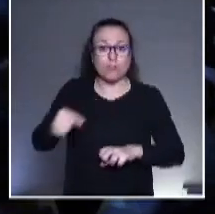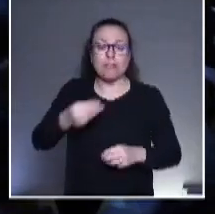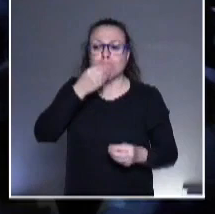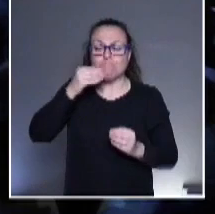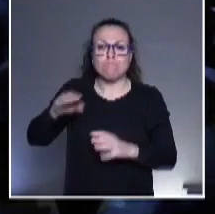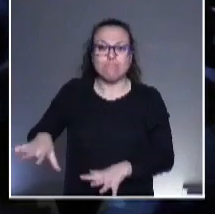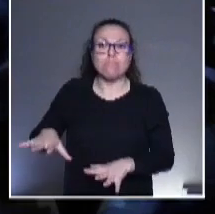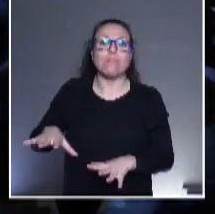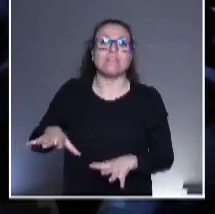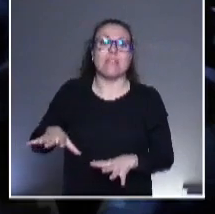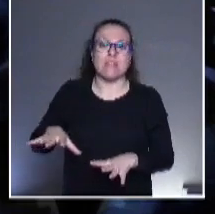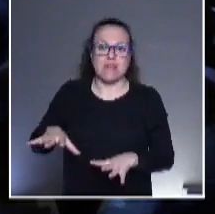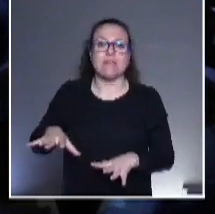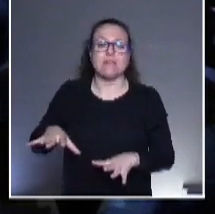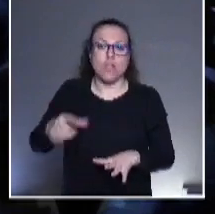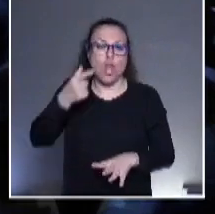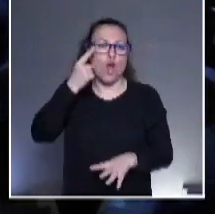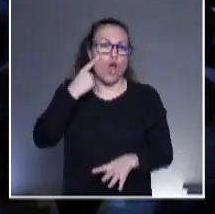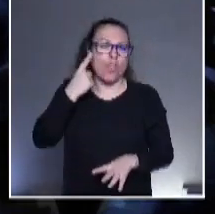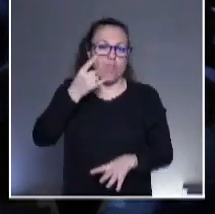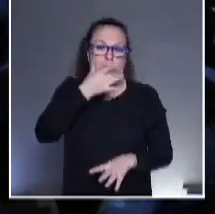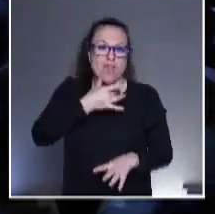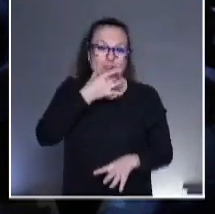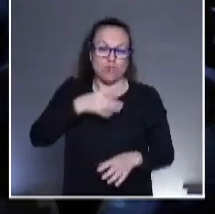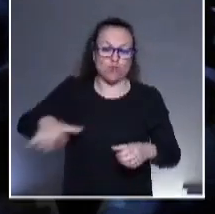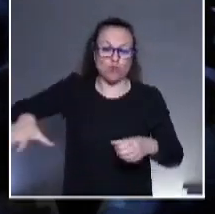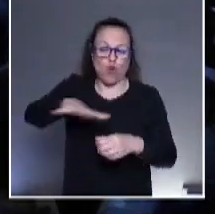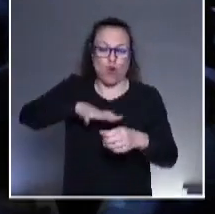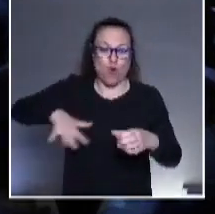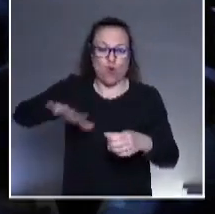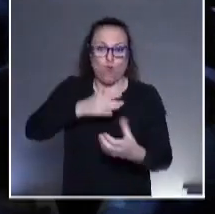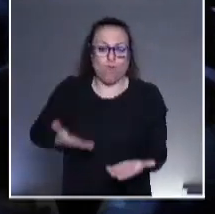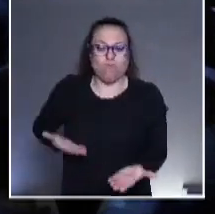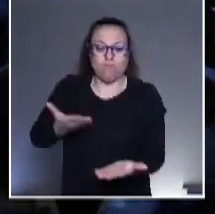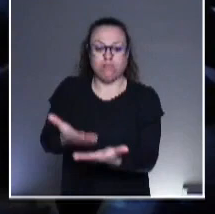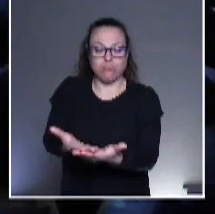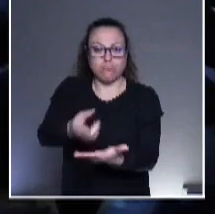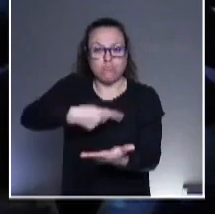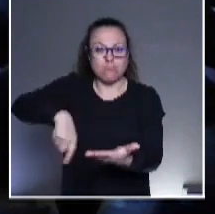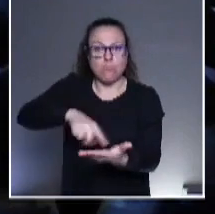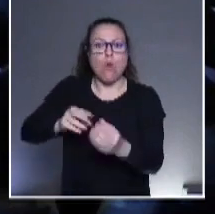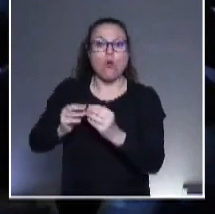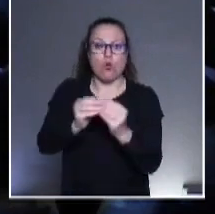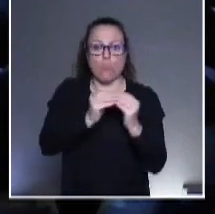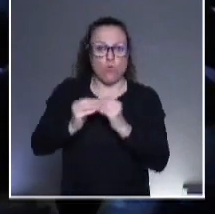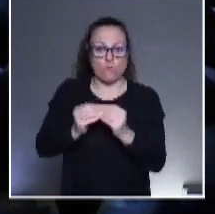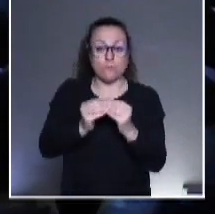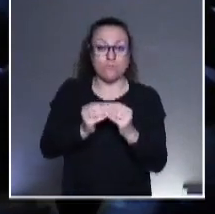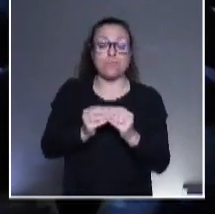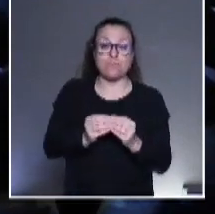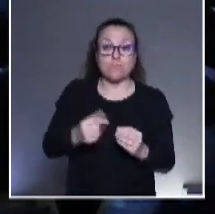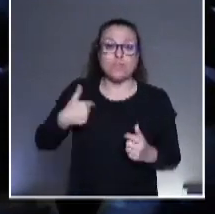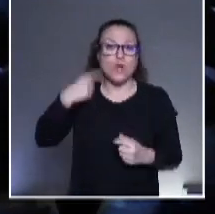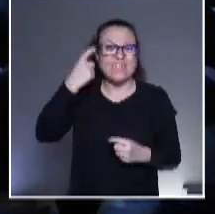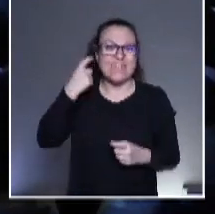representan unos cuantos campos del conocimiento que hemos puesto en común. Es interesante, intentaré